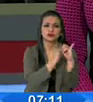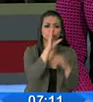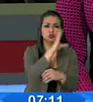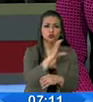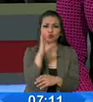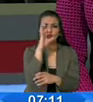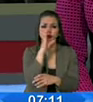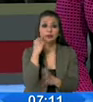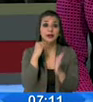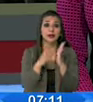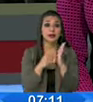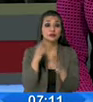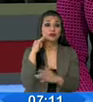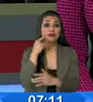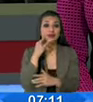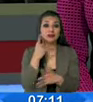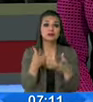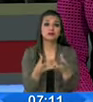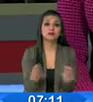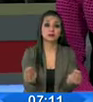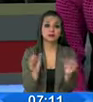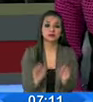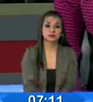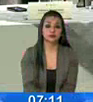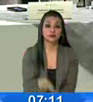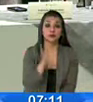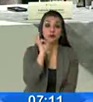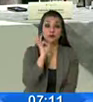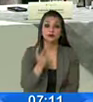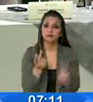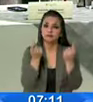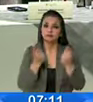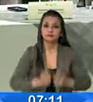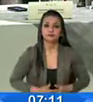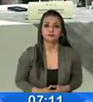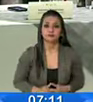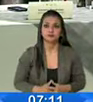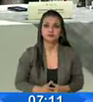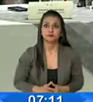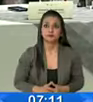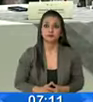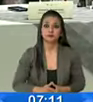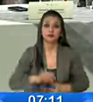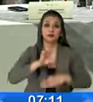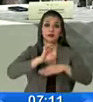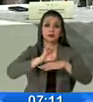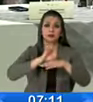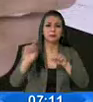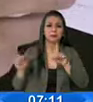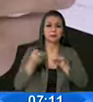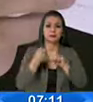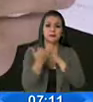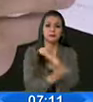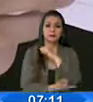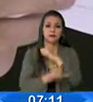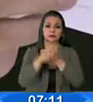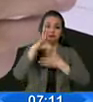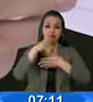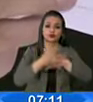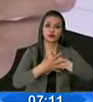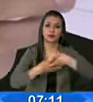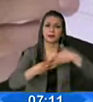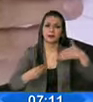rápida en el caso de desapariciones de menores de edad. El Ecuador será el primer país de Sudamérica que contará con un sistema